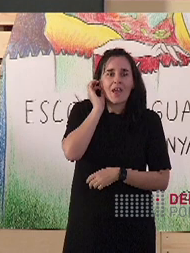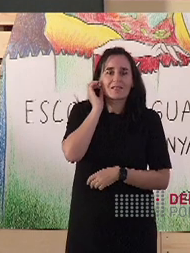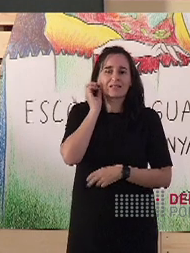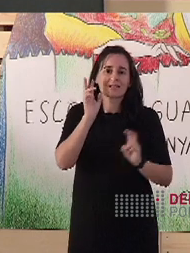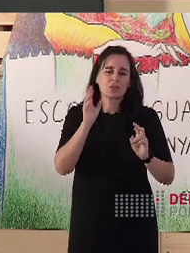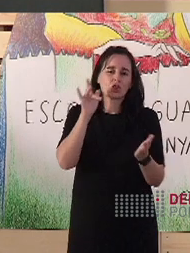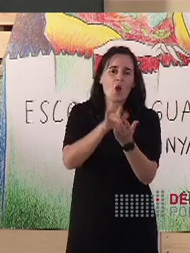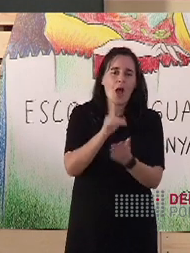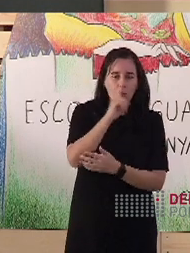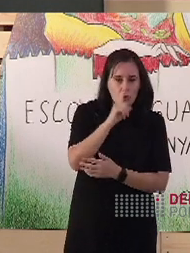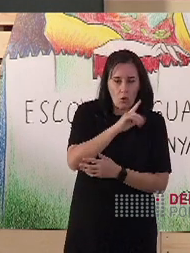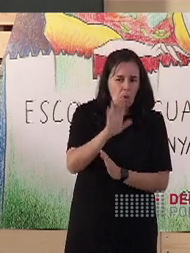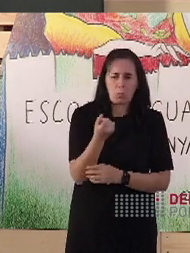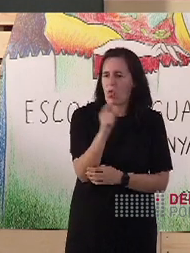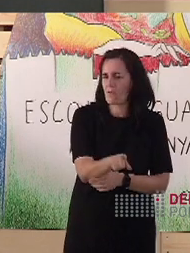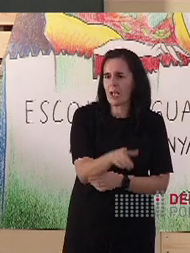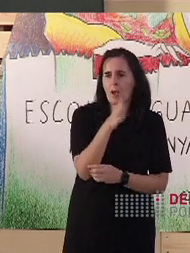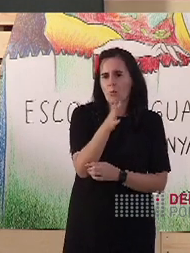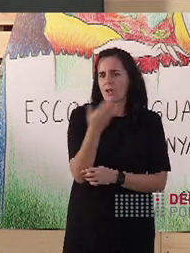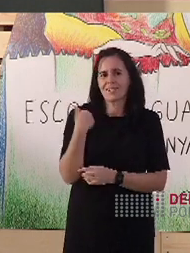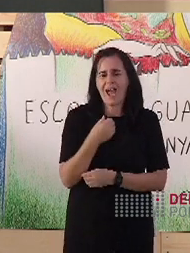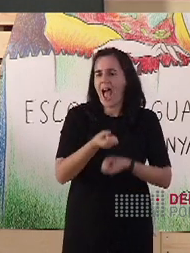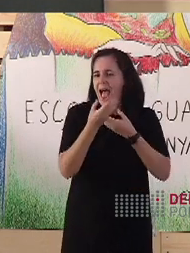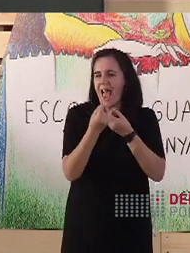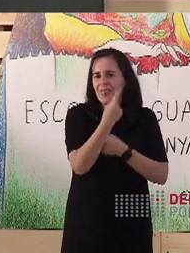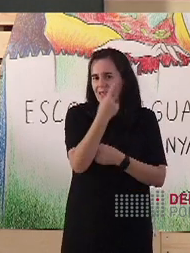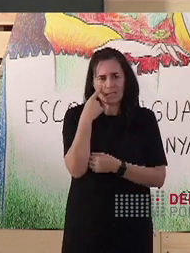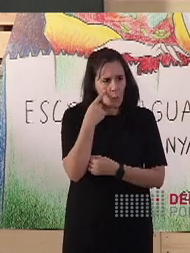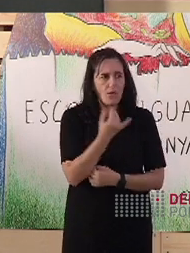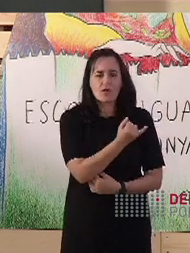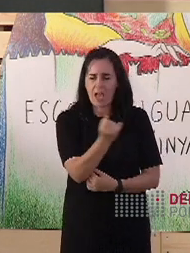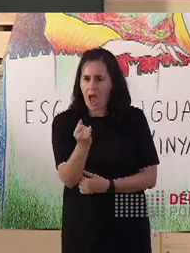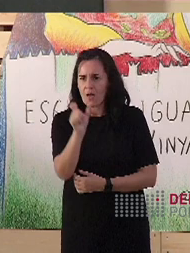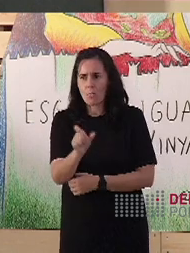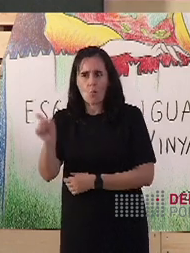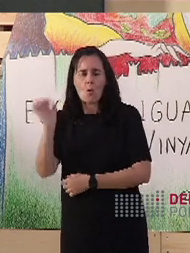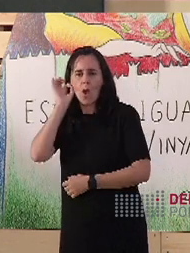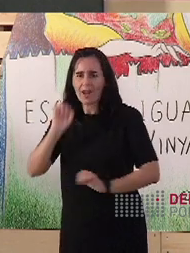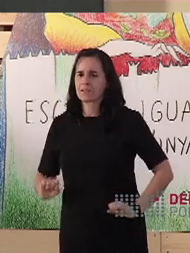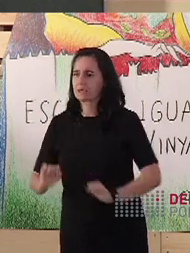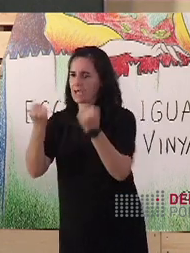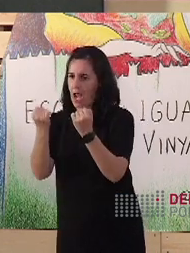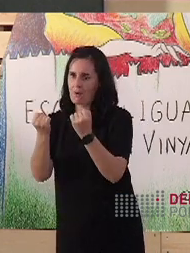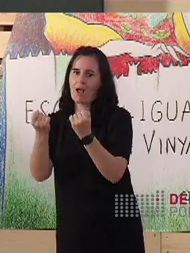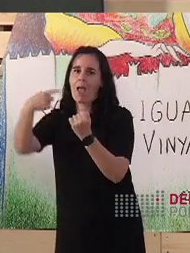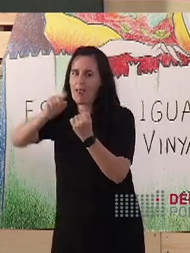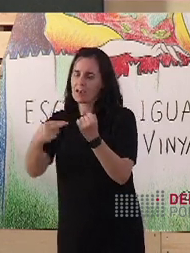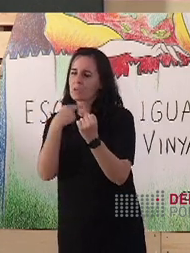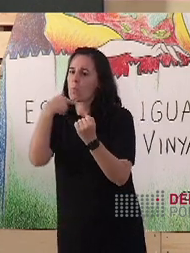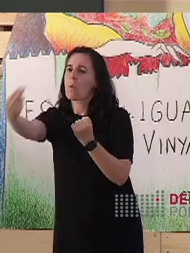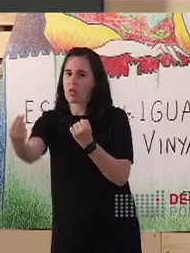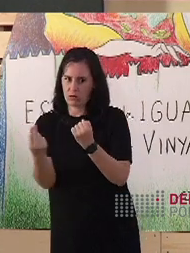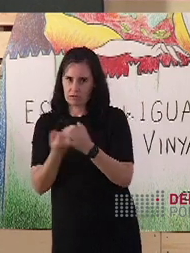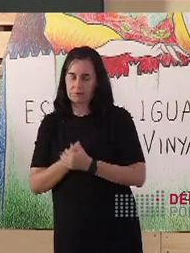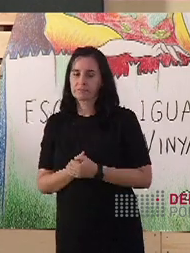tenéis los testimonios de mujeres supervivientes que están narrando, que están poniendo voz a lo que nadie quiere escuchar.